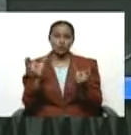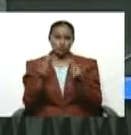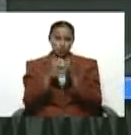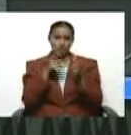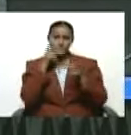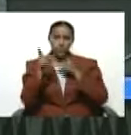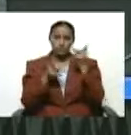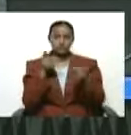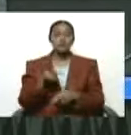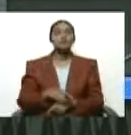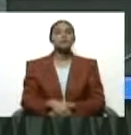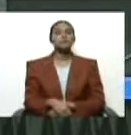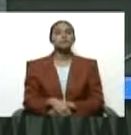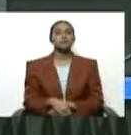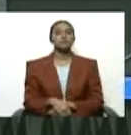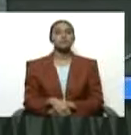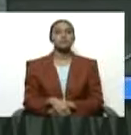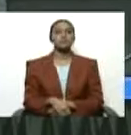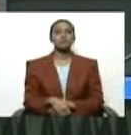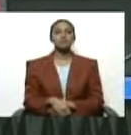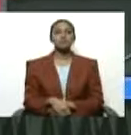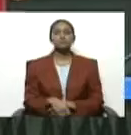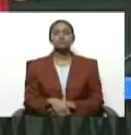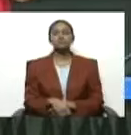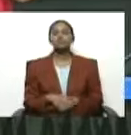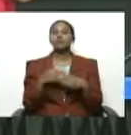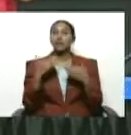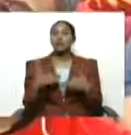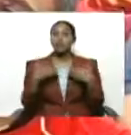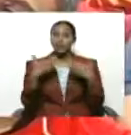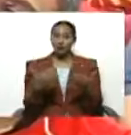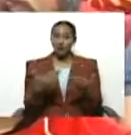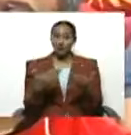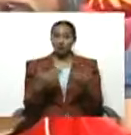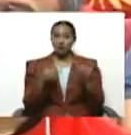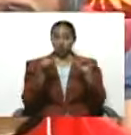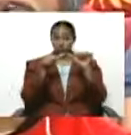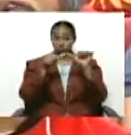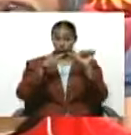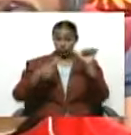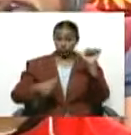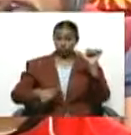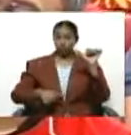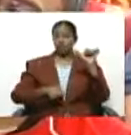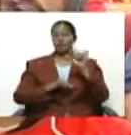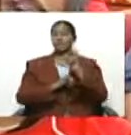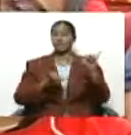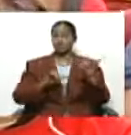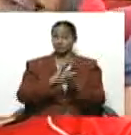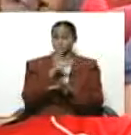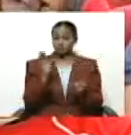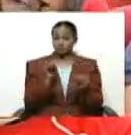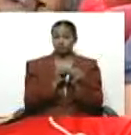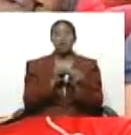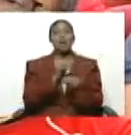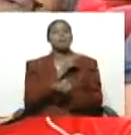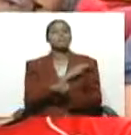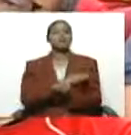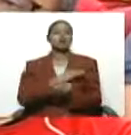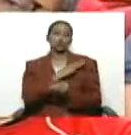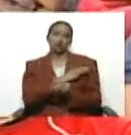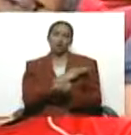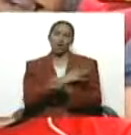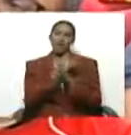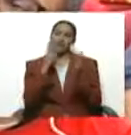indígenas y aborígenes de Venezuela, Clara Vidal. Y luego cerramos con el séptimo frente, que es Misiones,